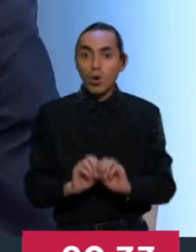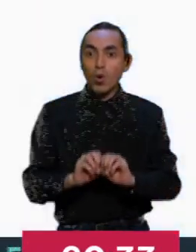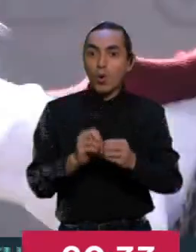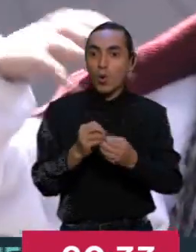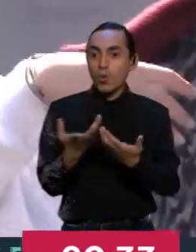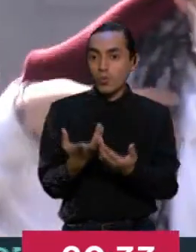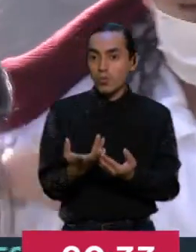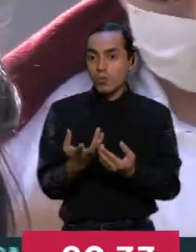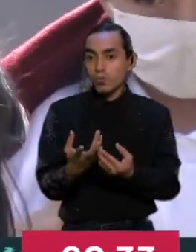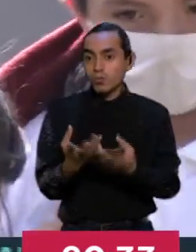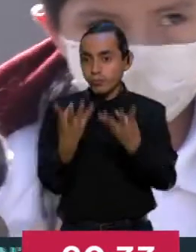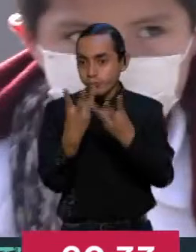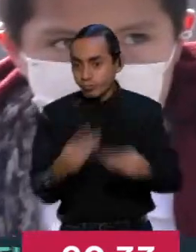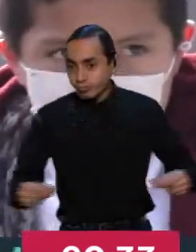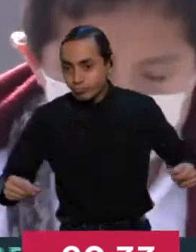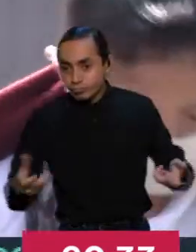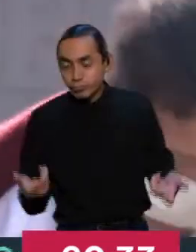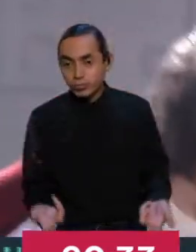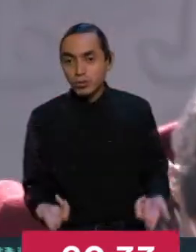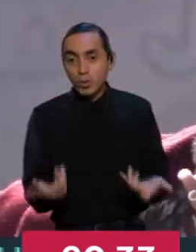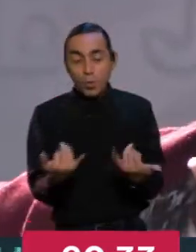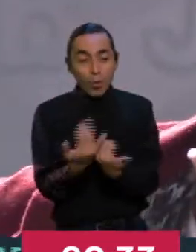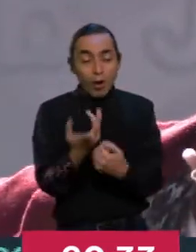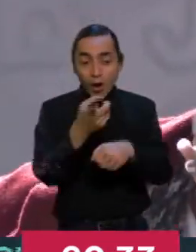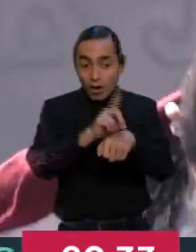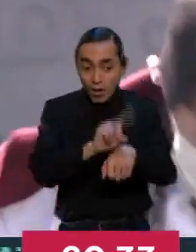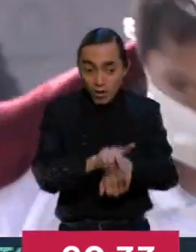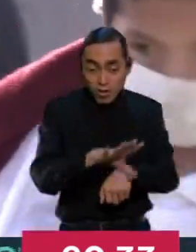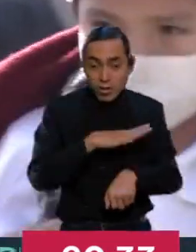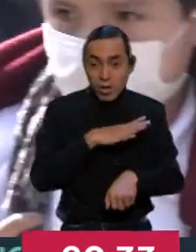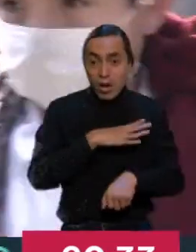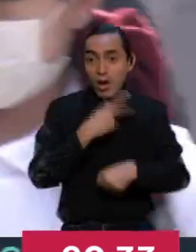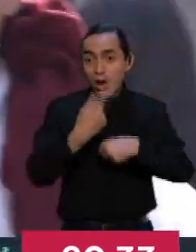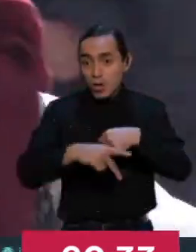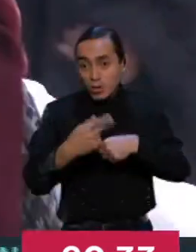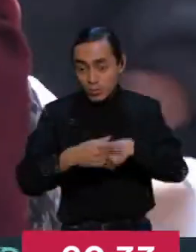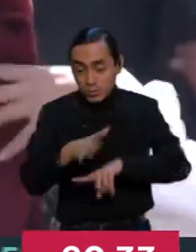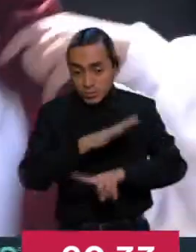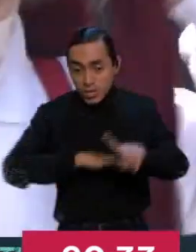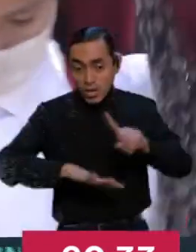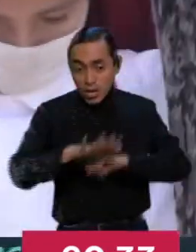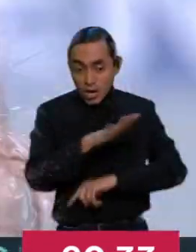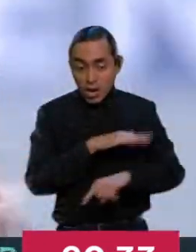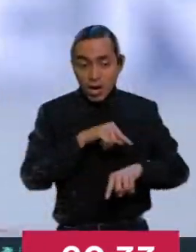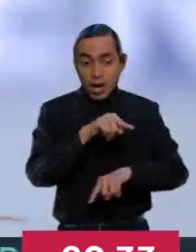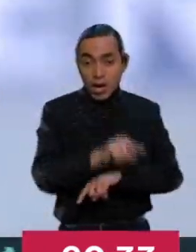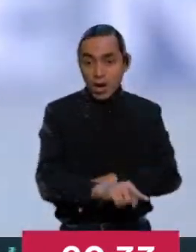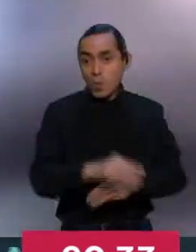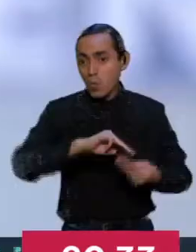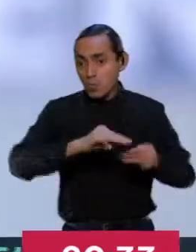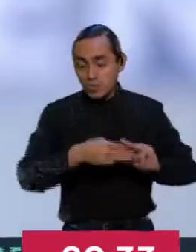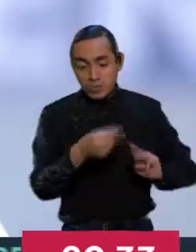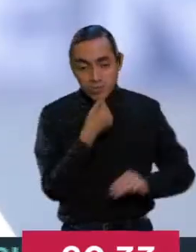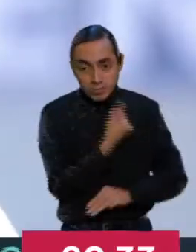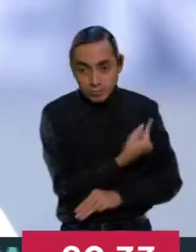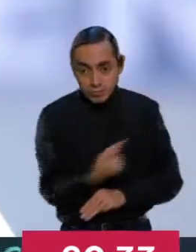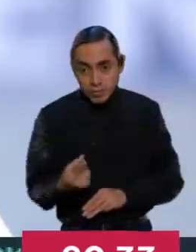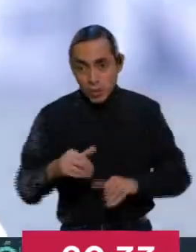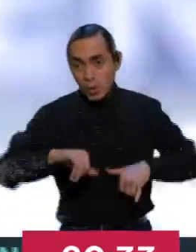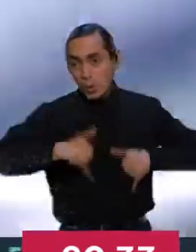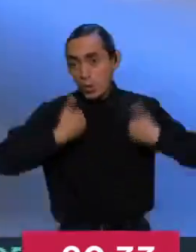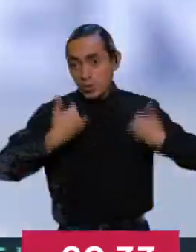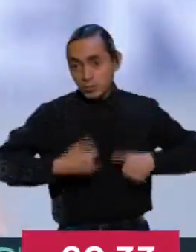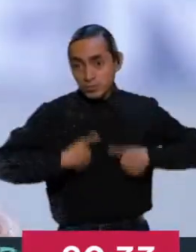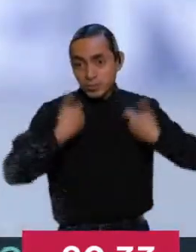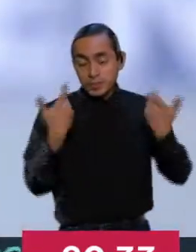todo esto forma parte de la vida cotidiana y de los riesgos que representa ahora mismo ser niño, niña o adolescente. Y que si contrastamos